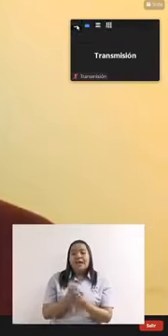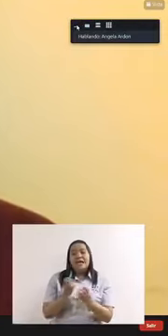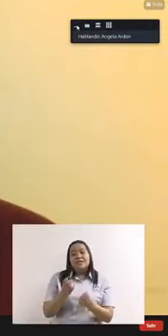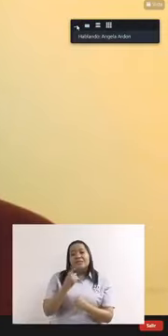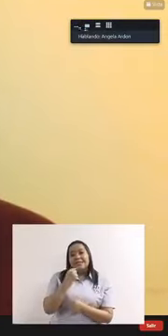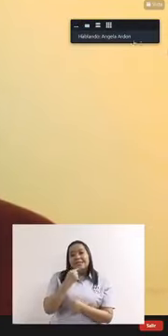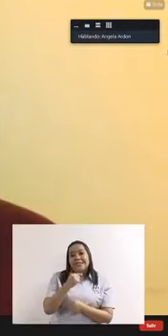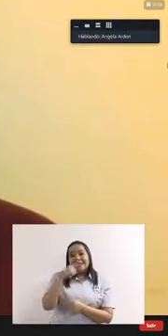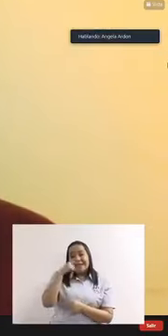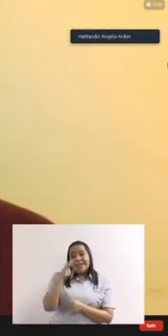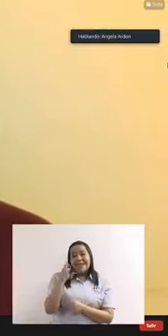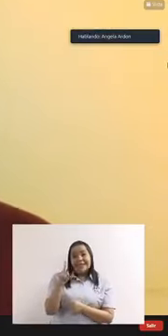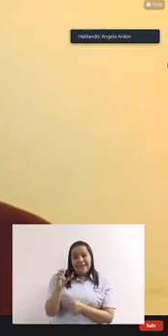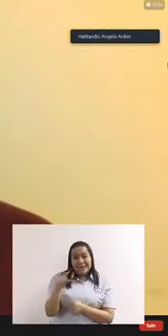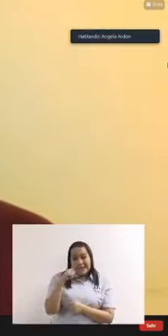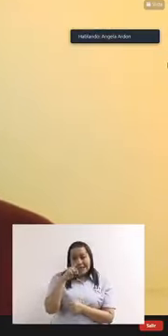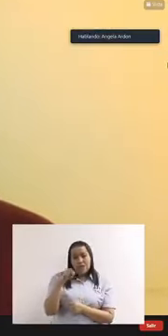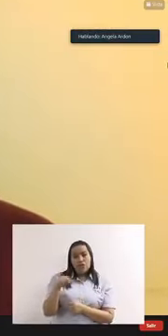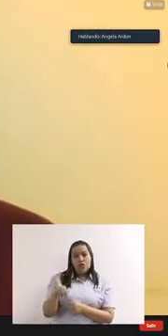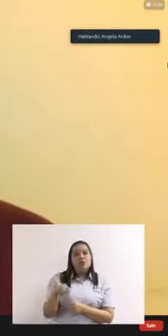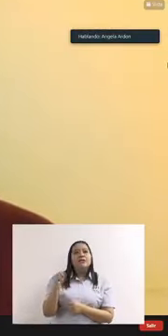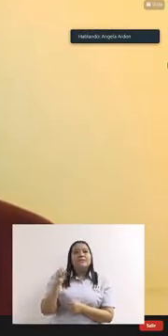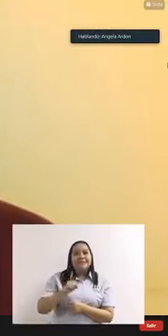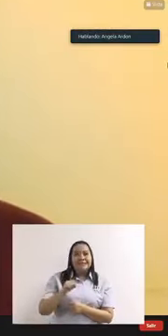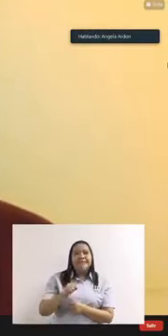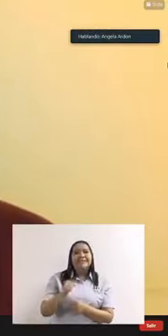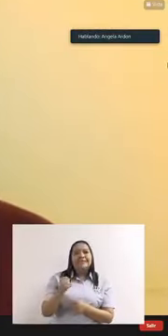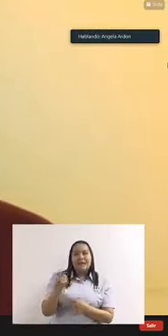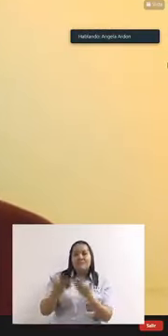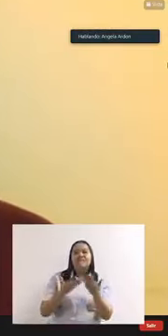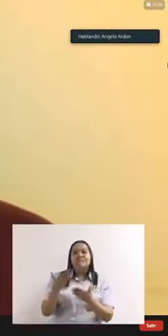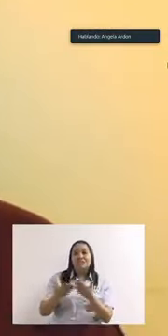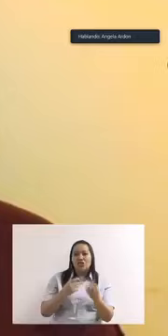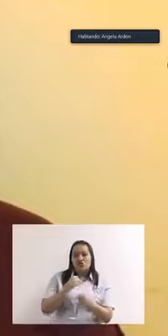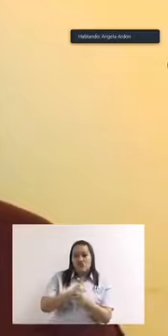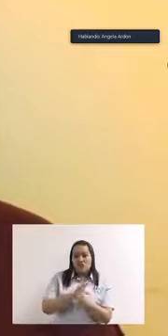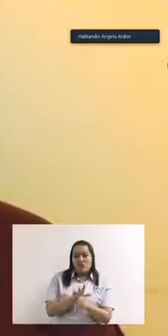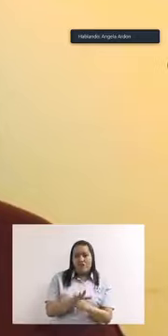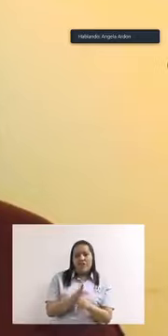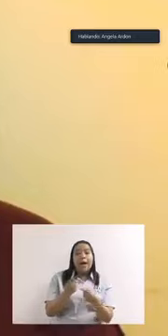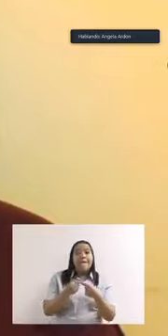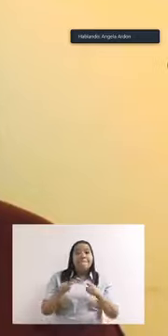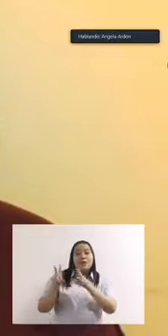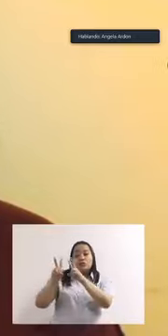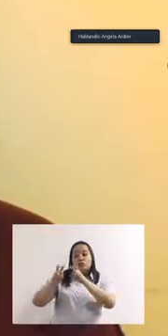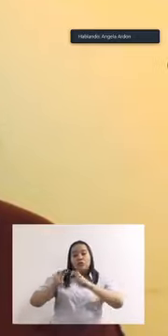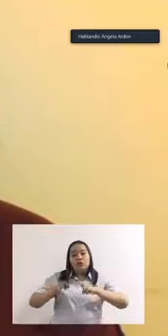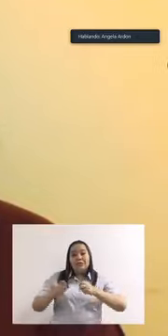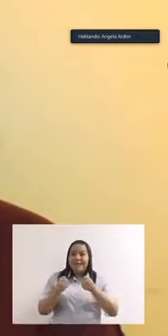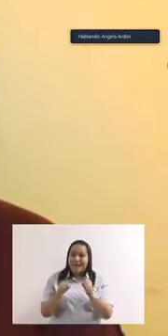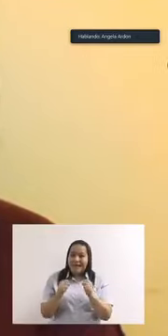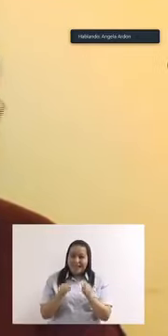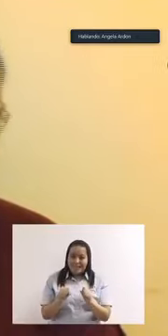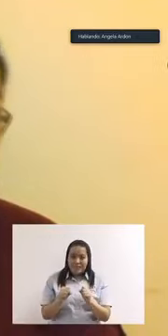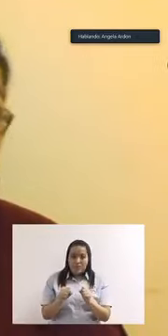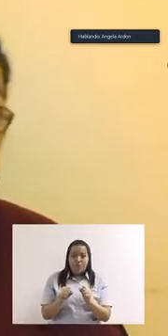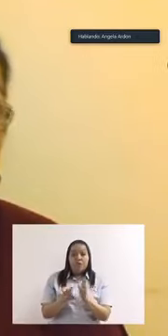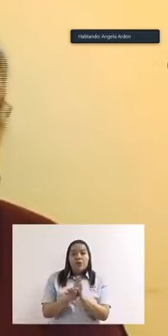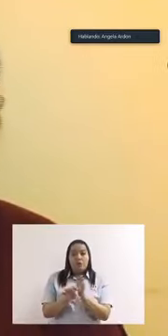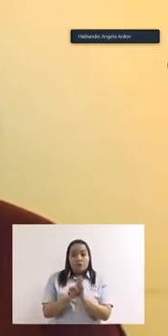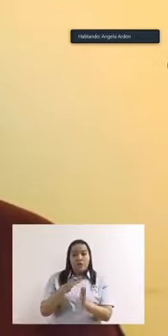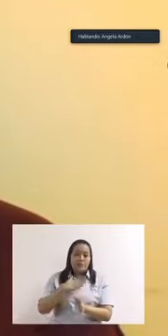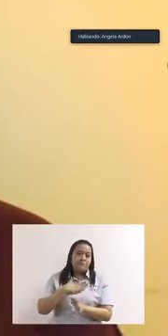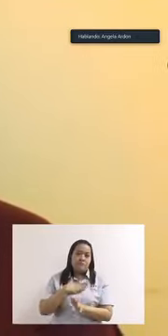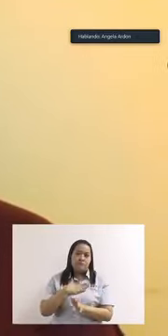personas post-COVID, pero lastimosamente es un estudio que está realizando. A mí me han mandado audiólogos, porque como yo dando